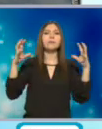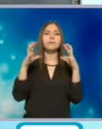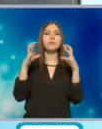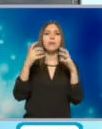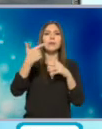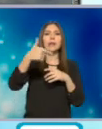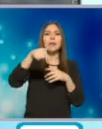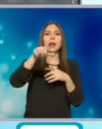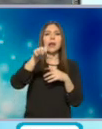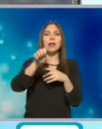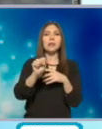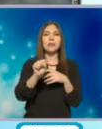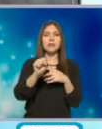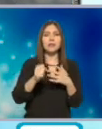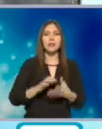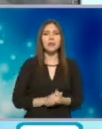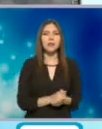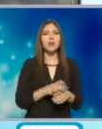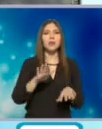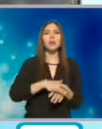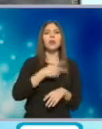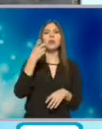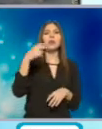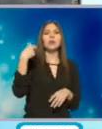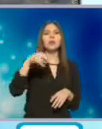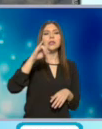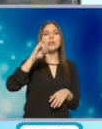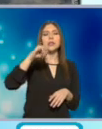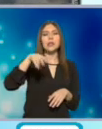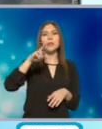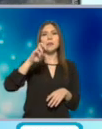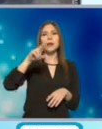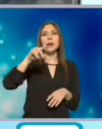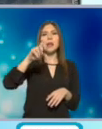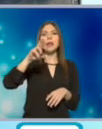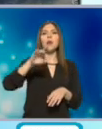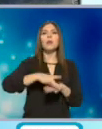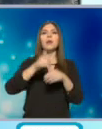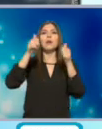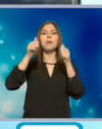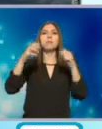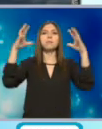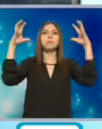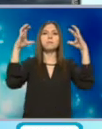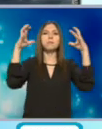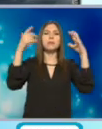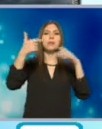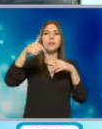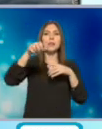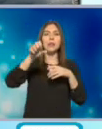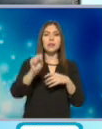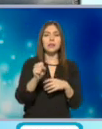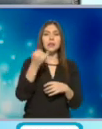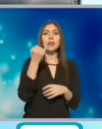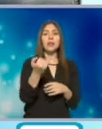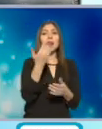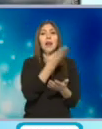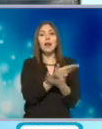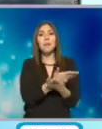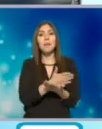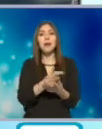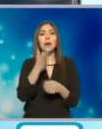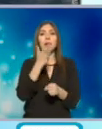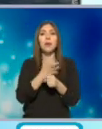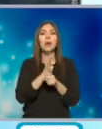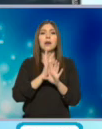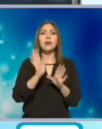gases. Es por eso que le decimos invernadero, exacto, ¿no? Entonces, claro. ¿qué pasa? Y aparte hay que sumar que estamos perdiendo